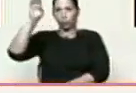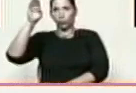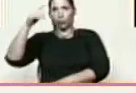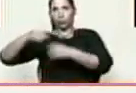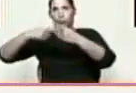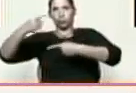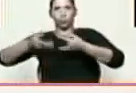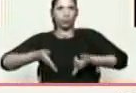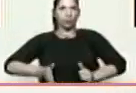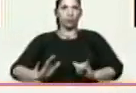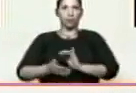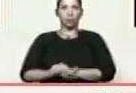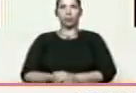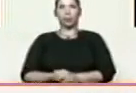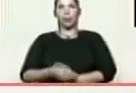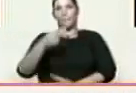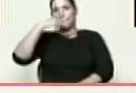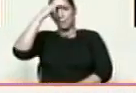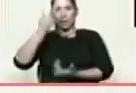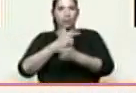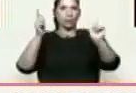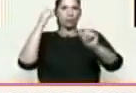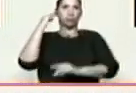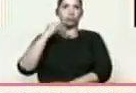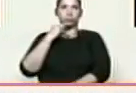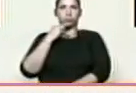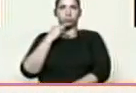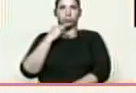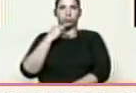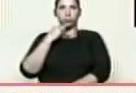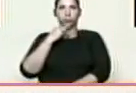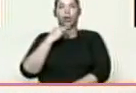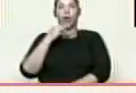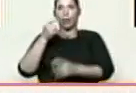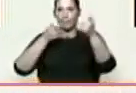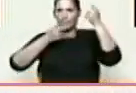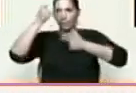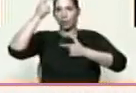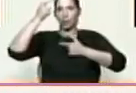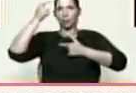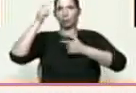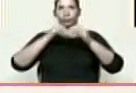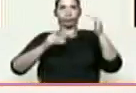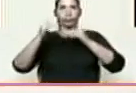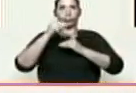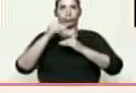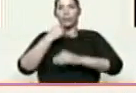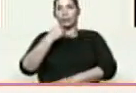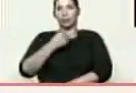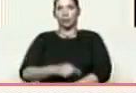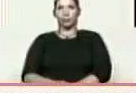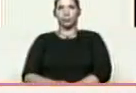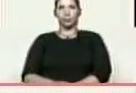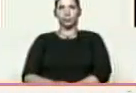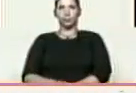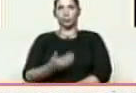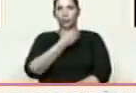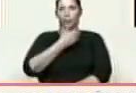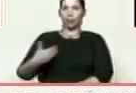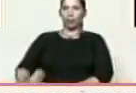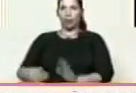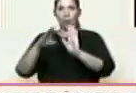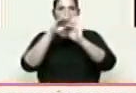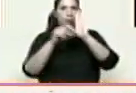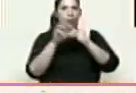ejemplo histórico del padre libertador Simón Bolívar y del comandante de la Revolución Bolivariana Hugo Chávez. Considerando que el presidente constitucional